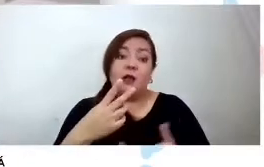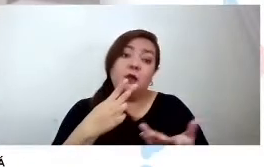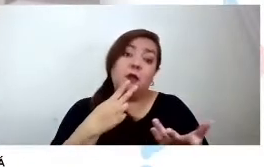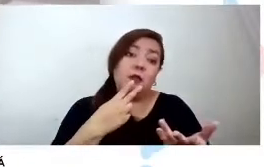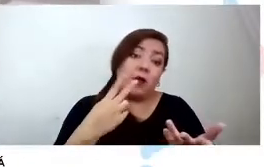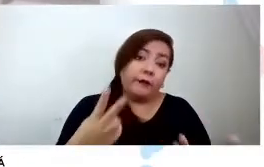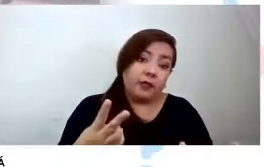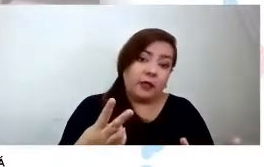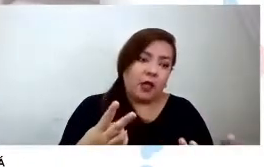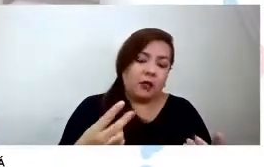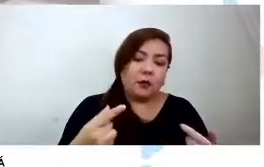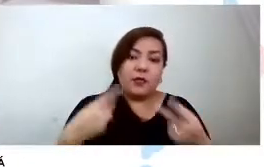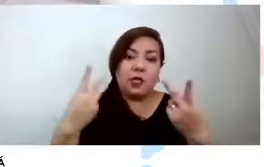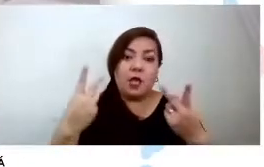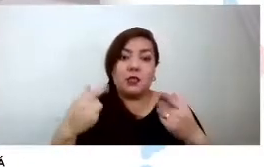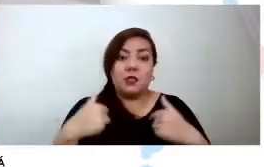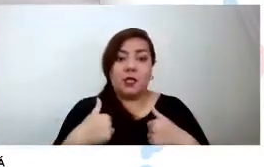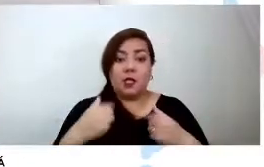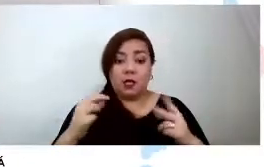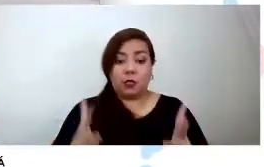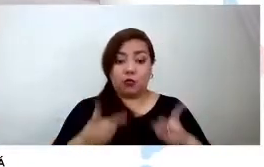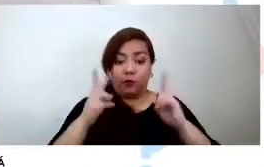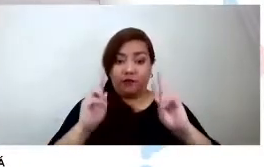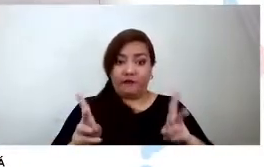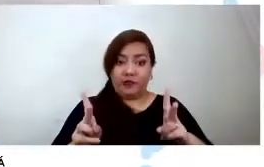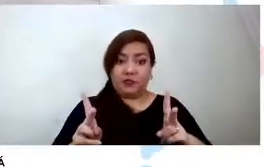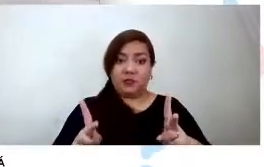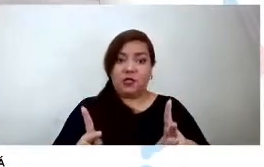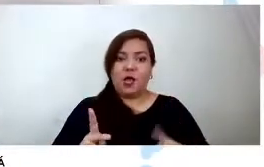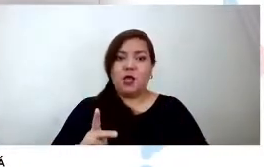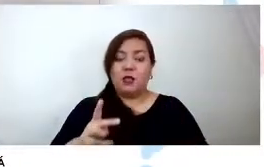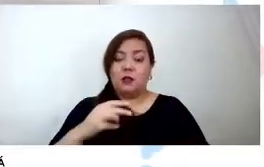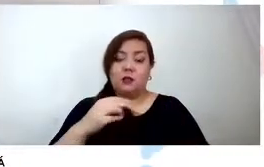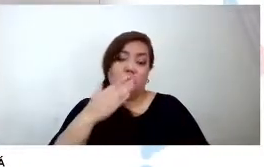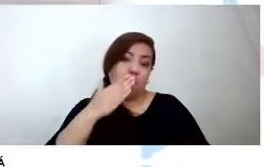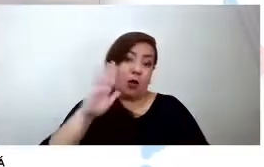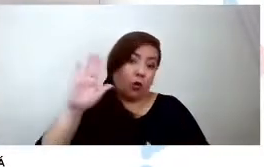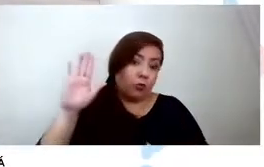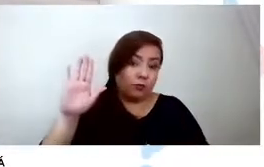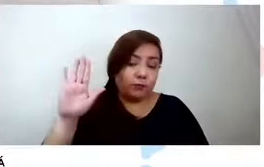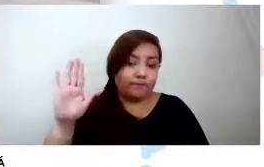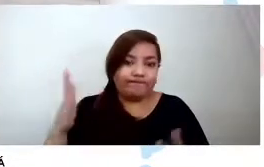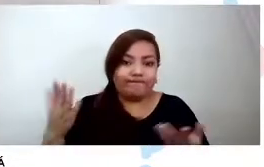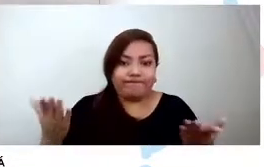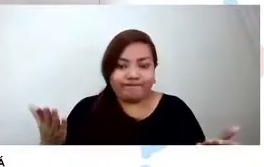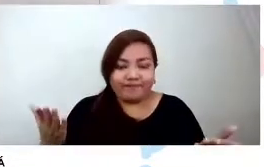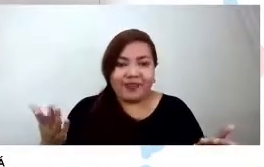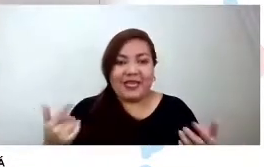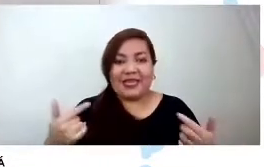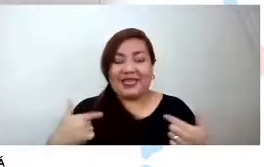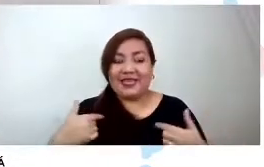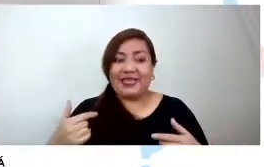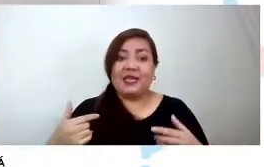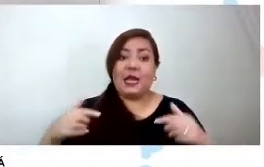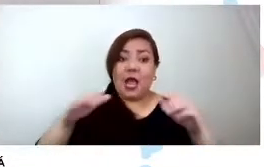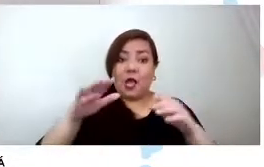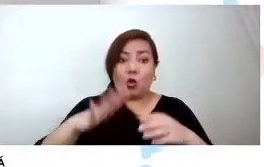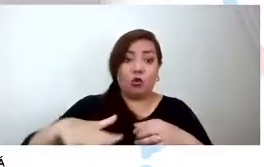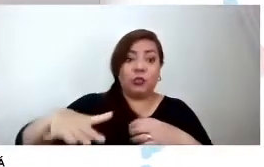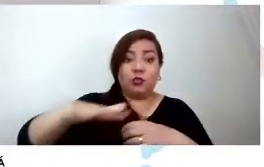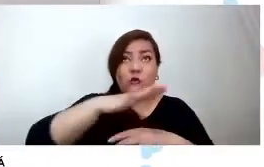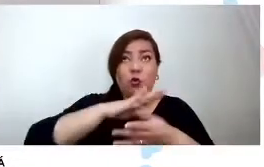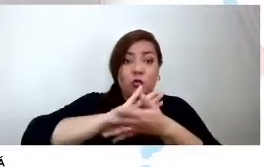la supervivencia del más apto. Y eso tiene que ver con que las condiciones del